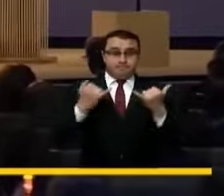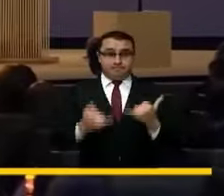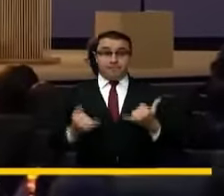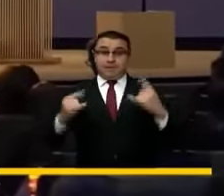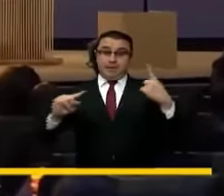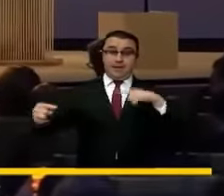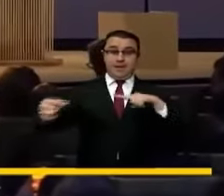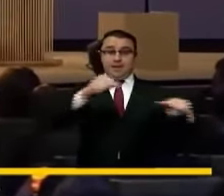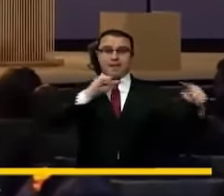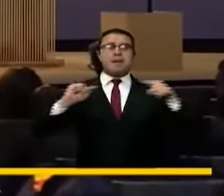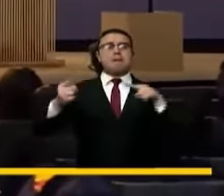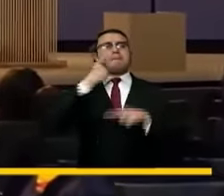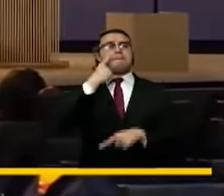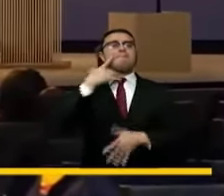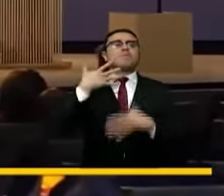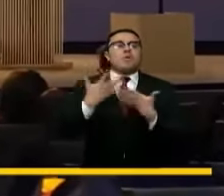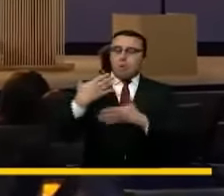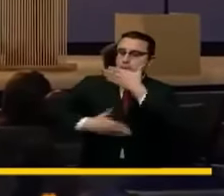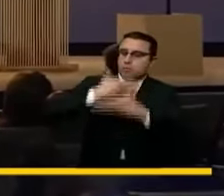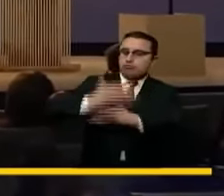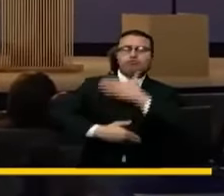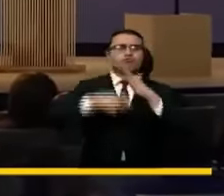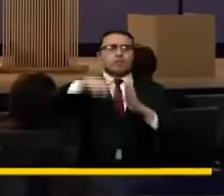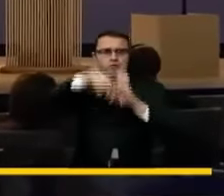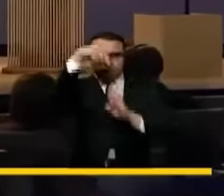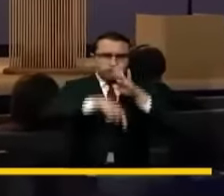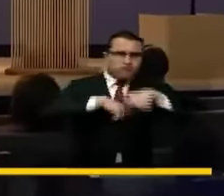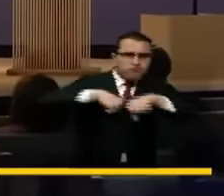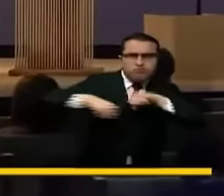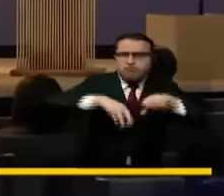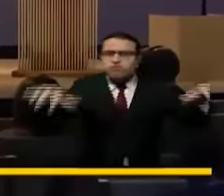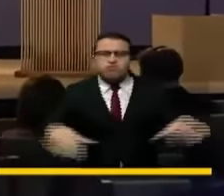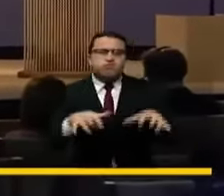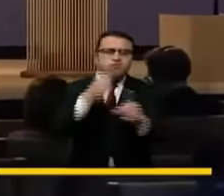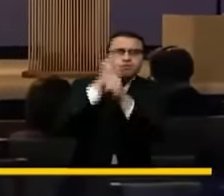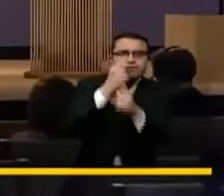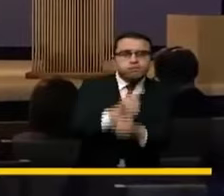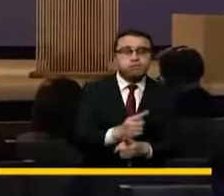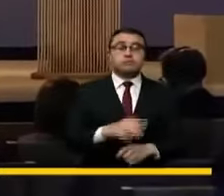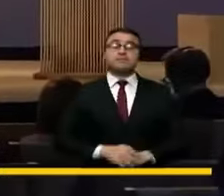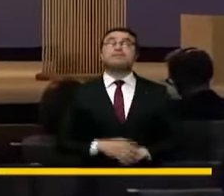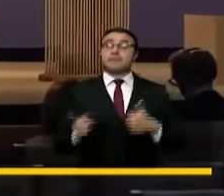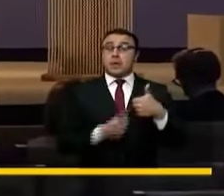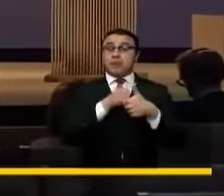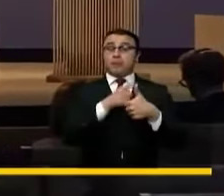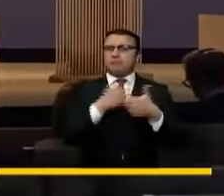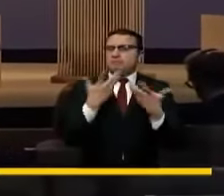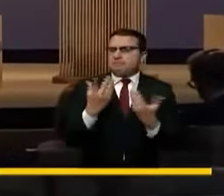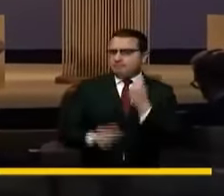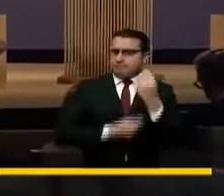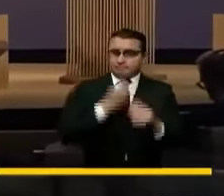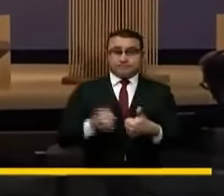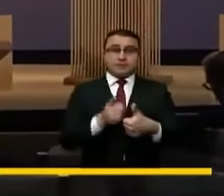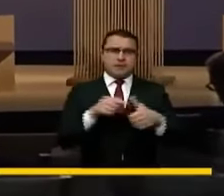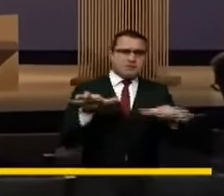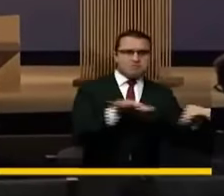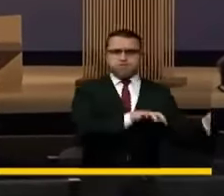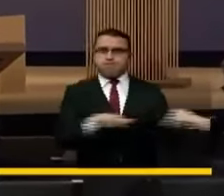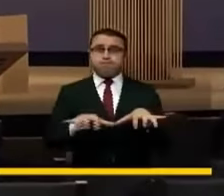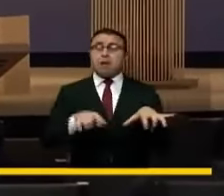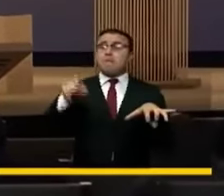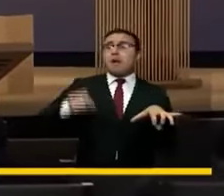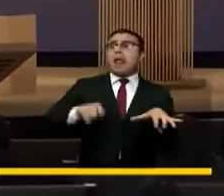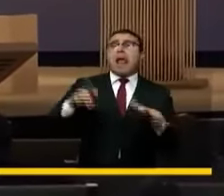Un proceso que tiene que profundizarse y llegar a acciones concretas. Uno, acciones concretas que no pueden ser